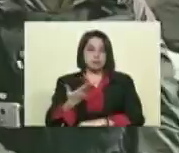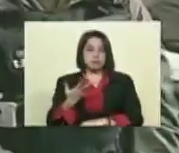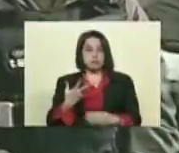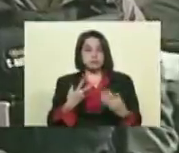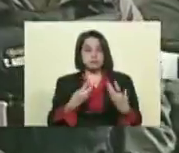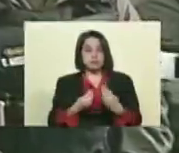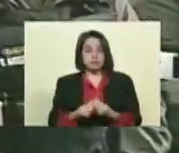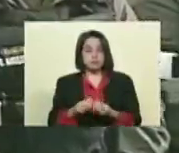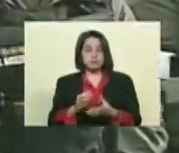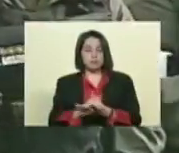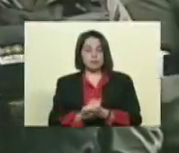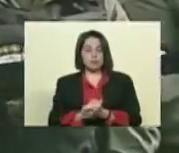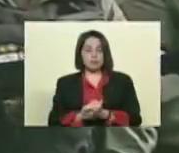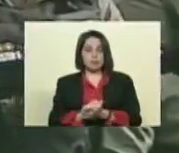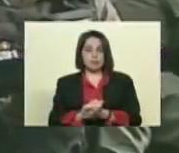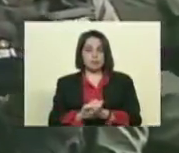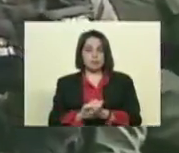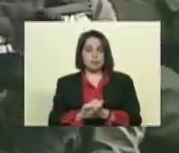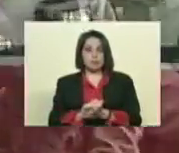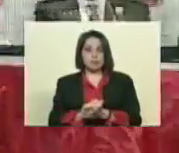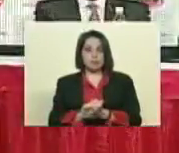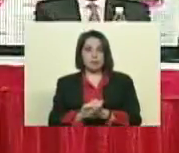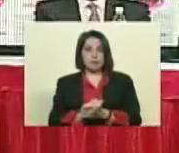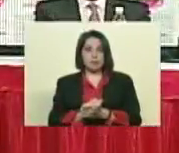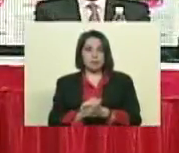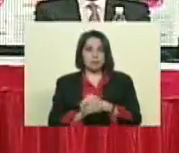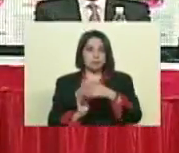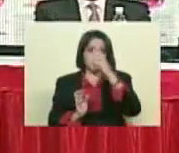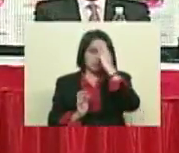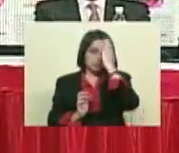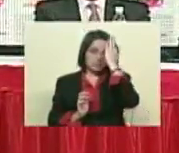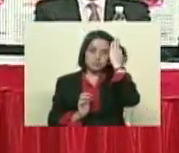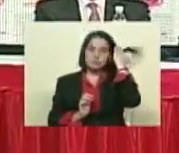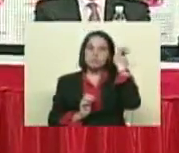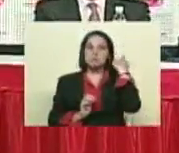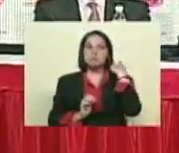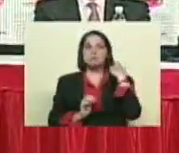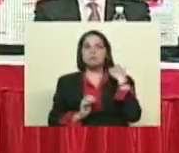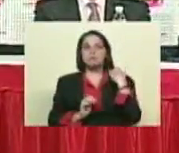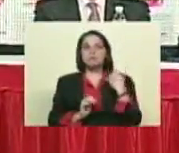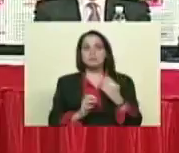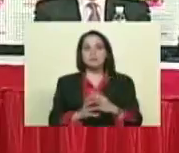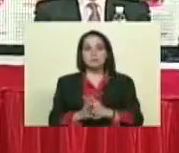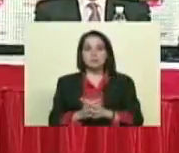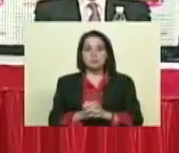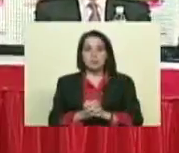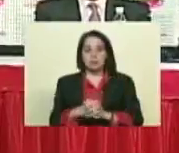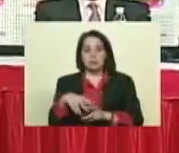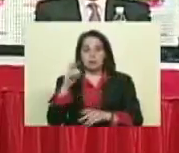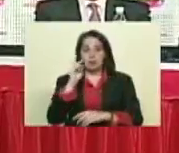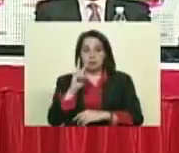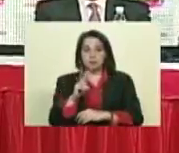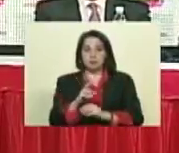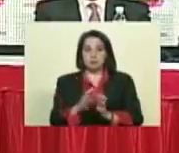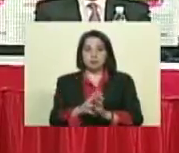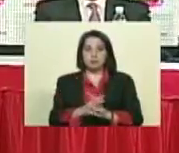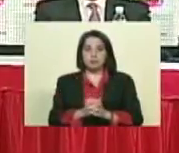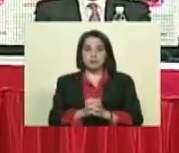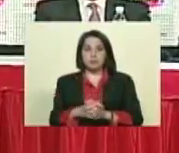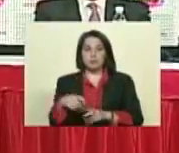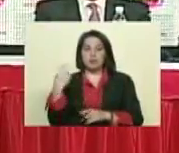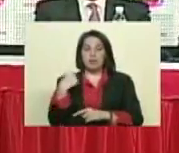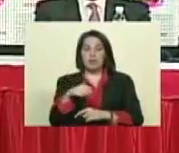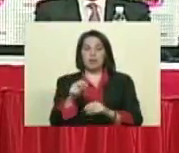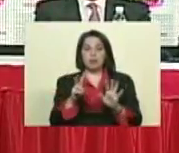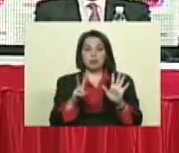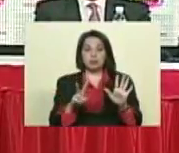compañeros. La operación cierra y forma parte, fíjense ustedes, tenemos 7